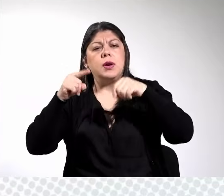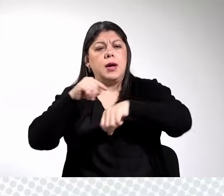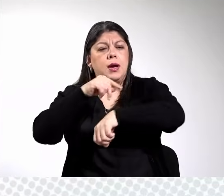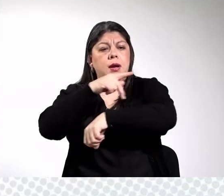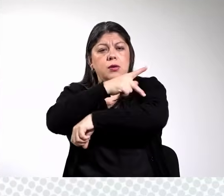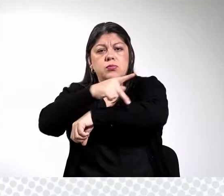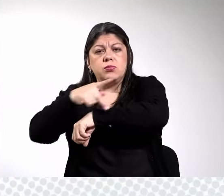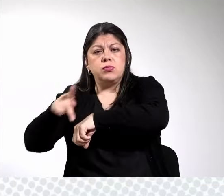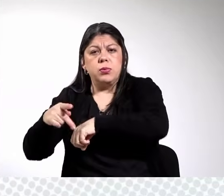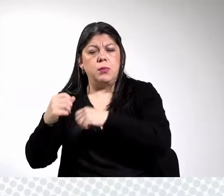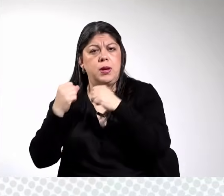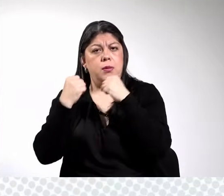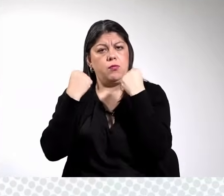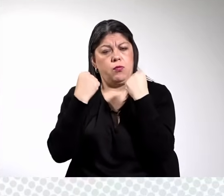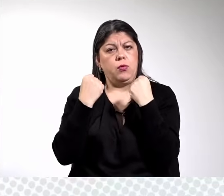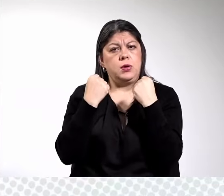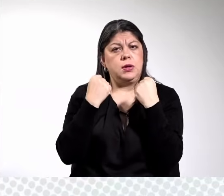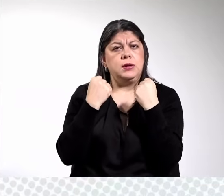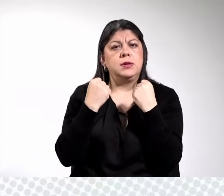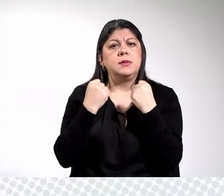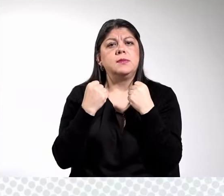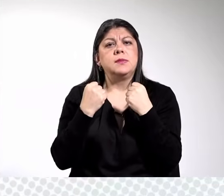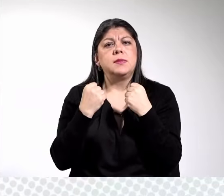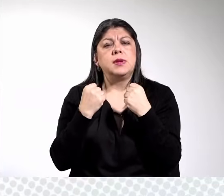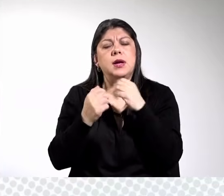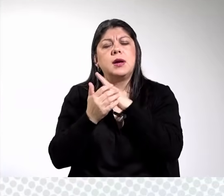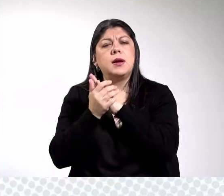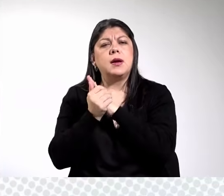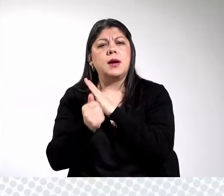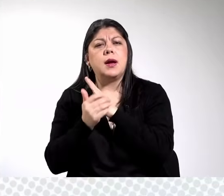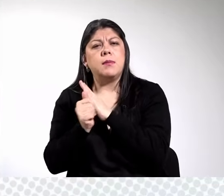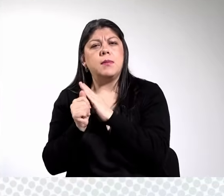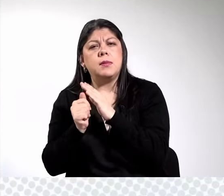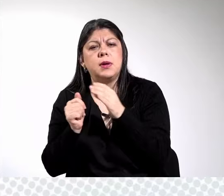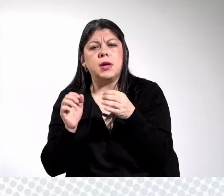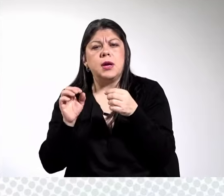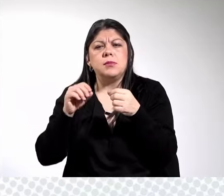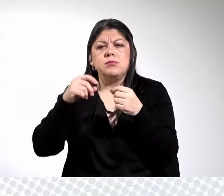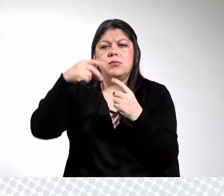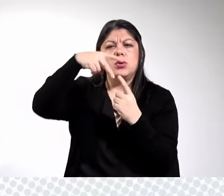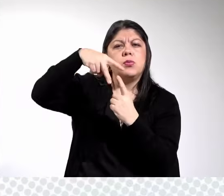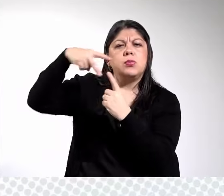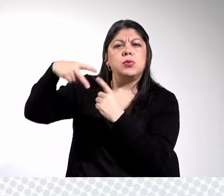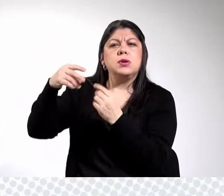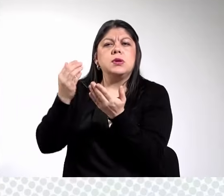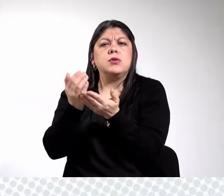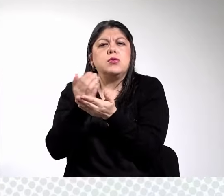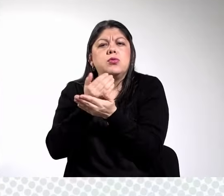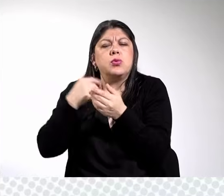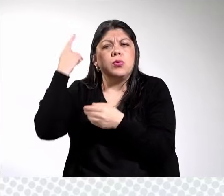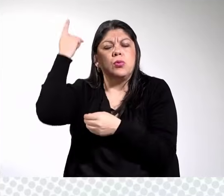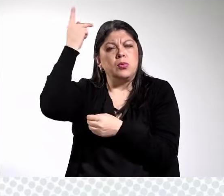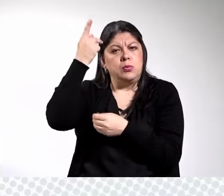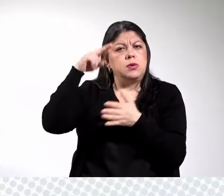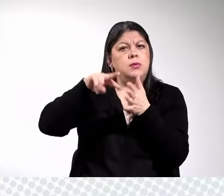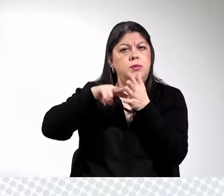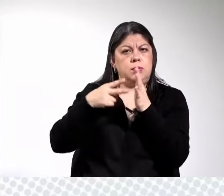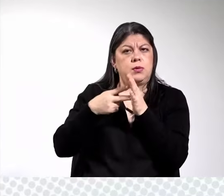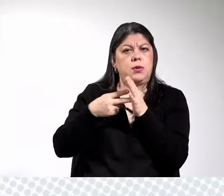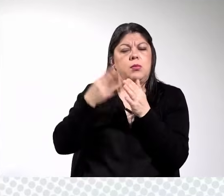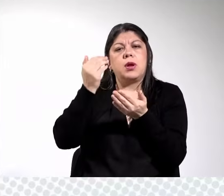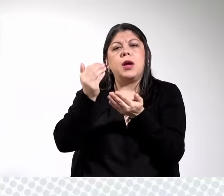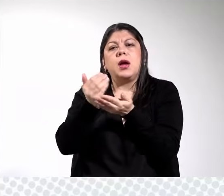costera, a fortalecer esa capacidad de asociación. Eso para nosotros son recursos políticos, porque hay